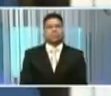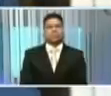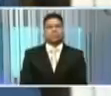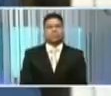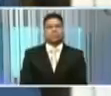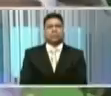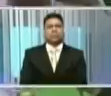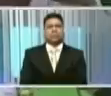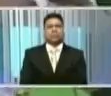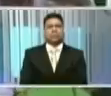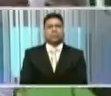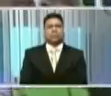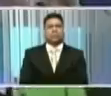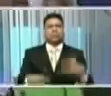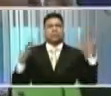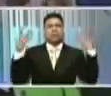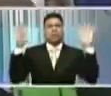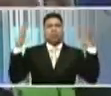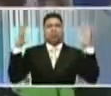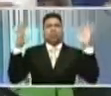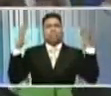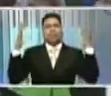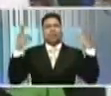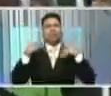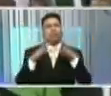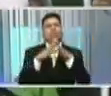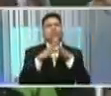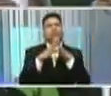Un aplauso a la sexodiversidad.